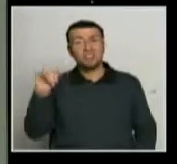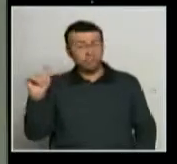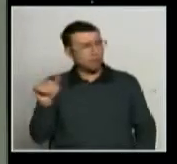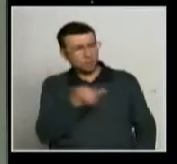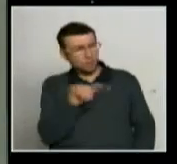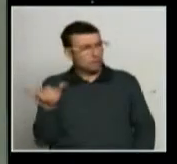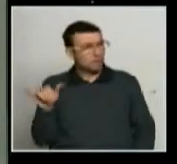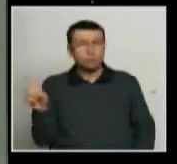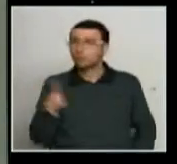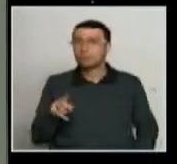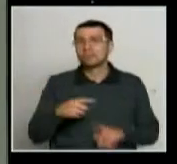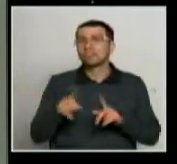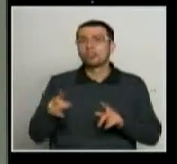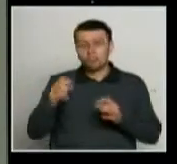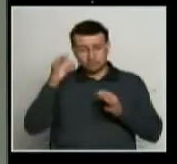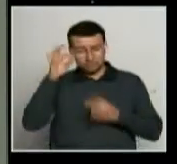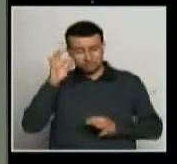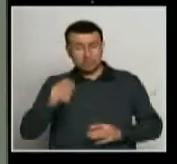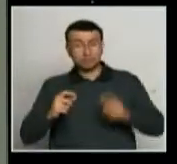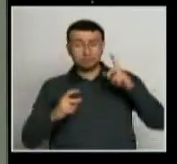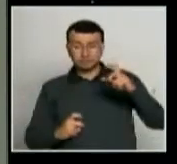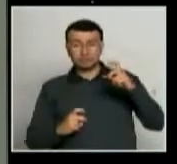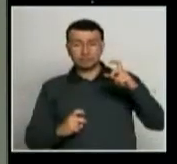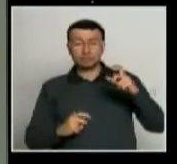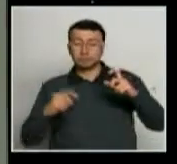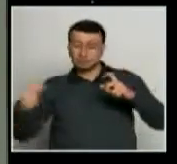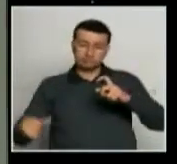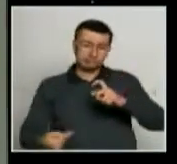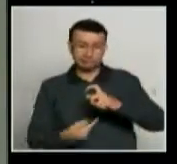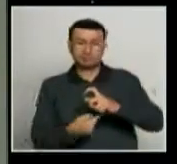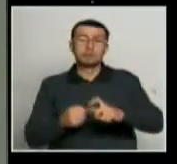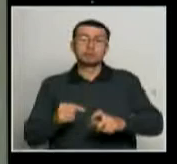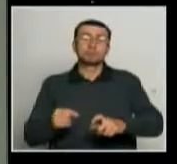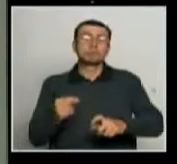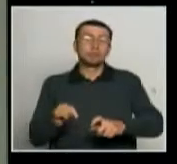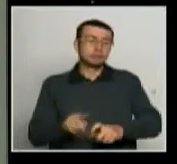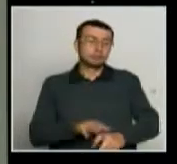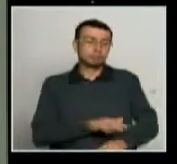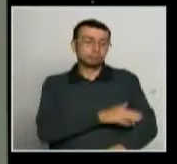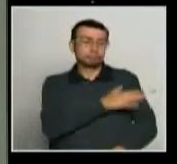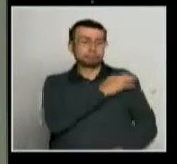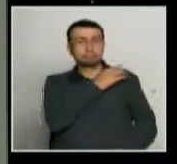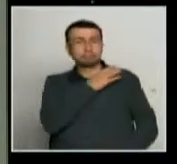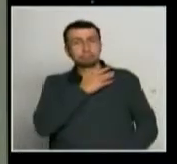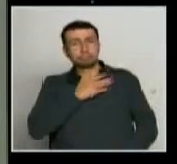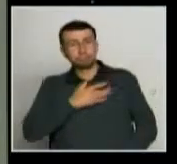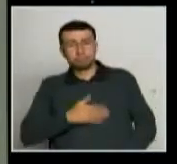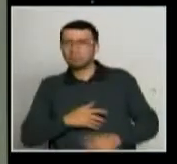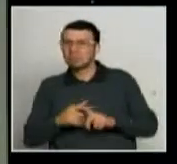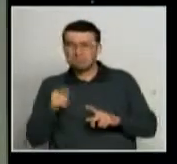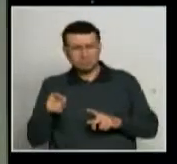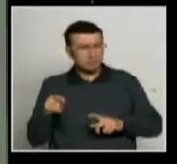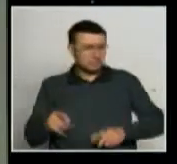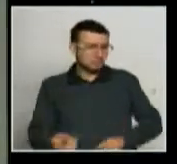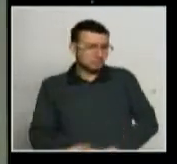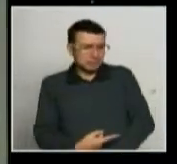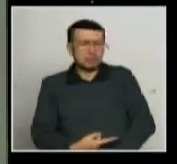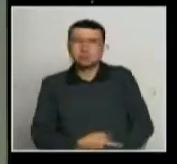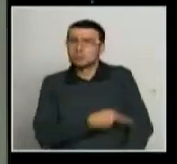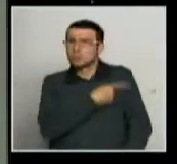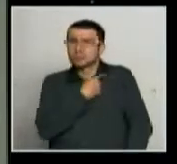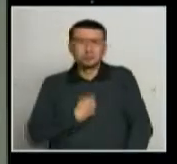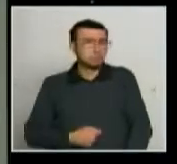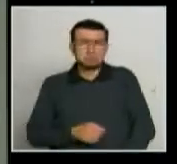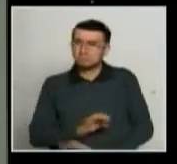se usa los rayos X. Y es un método invasivo, tiene que aplicar un medio de contraste. En este caso no necesitamos medio de contraste, no es